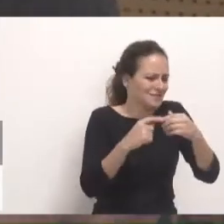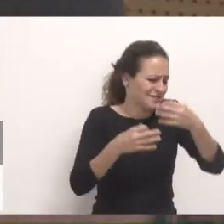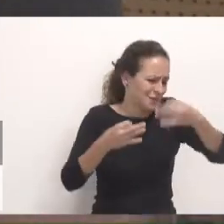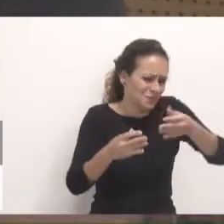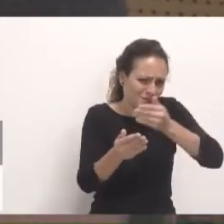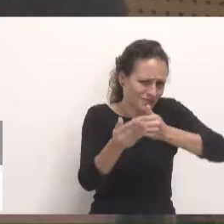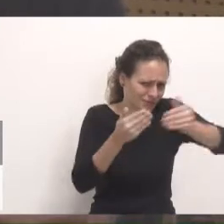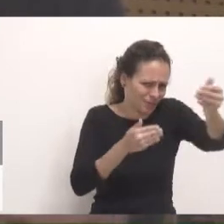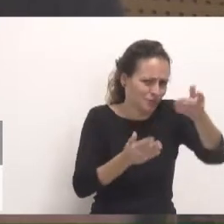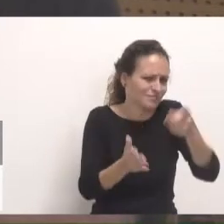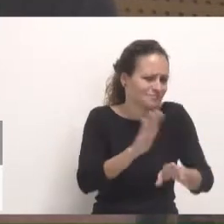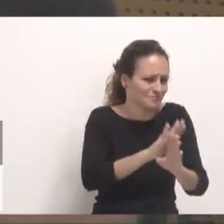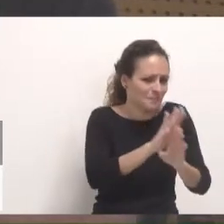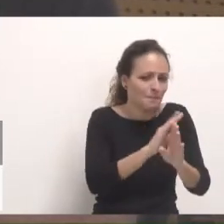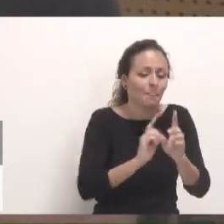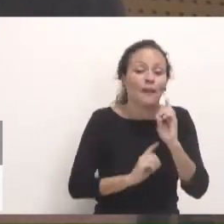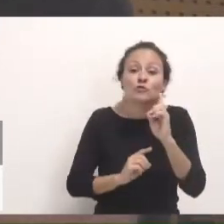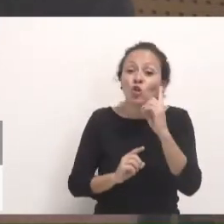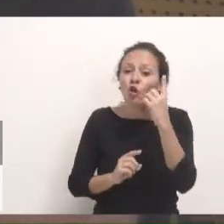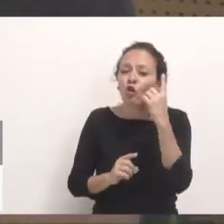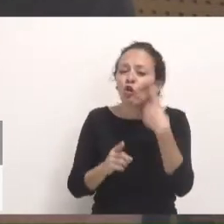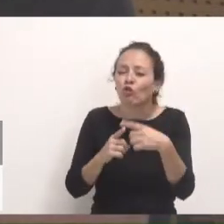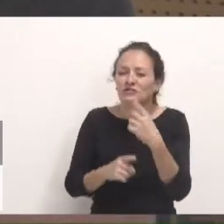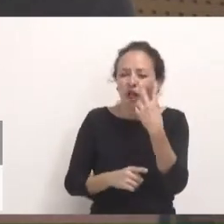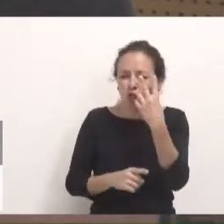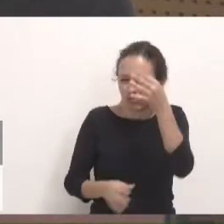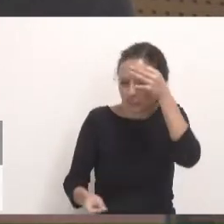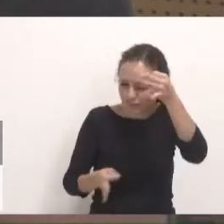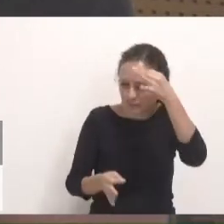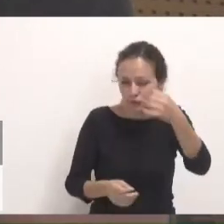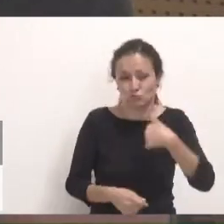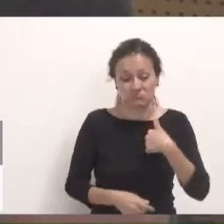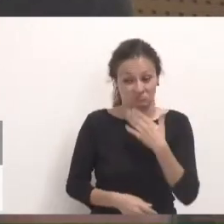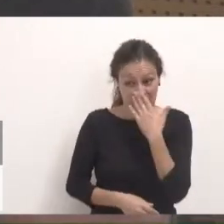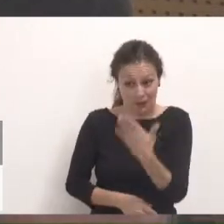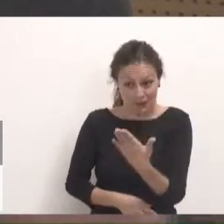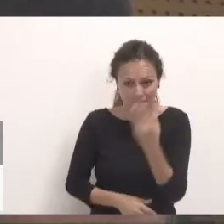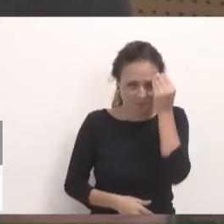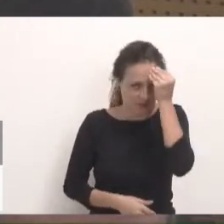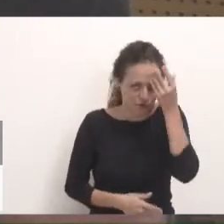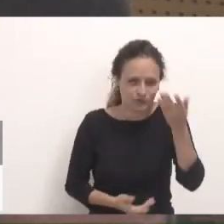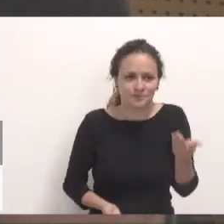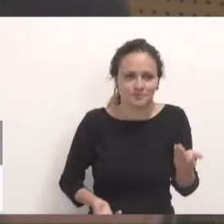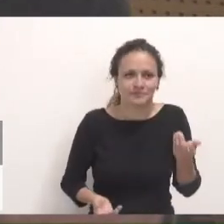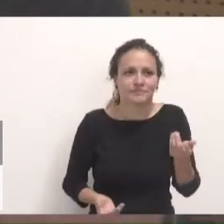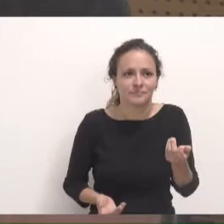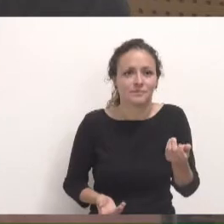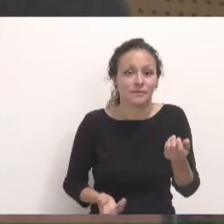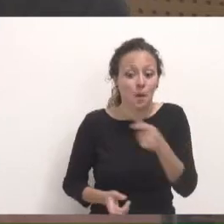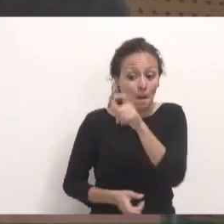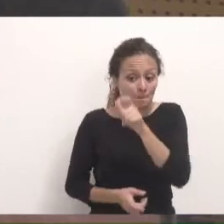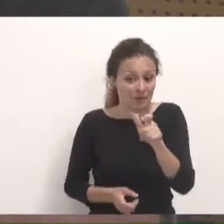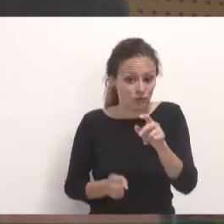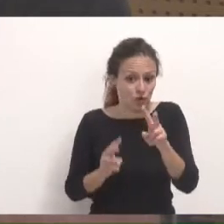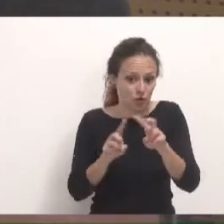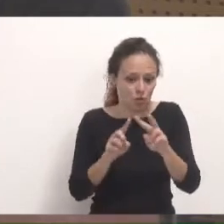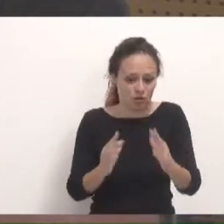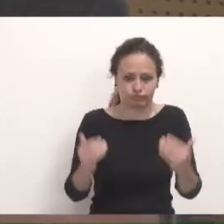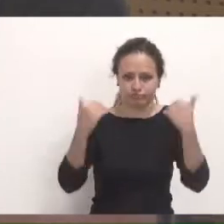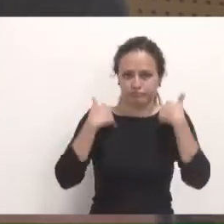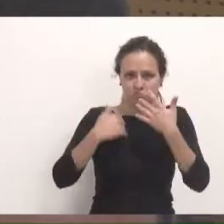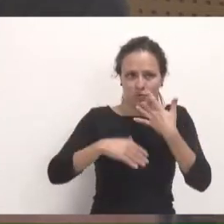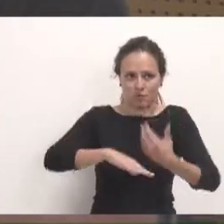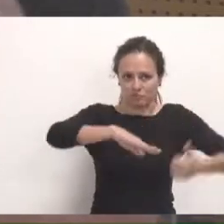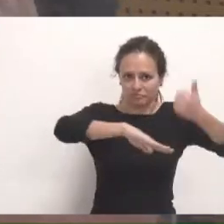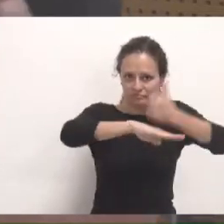adelante todavía. Primero, solo dos precisiones. Mira, yo creo que lo que deberíamos hacer las personas que tenemos alguna responsabilidad como cargos electos,